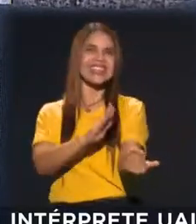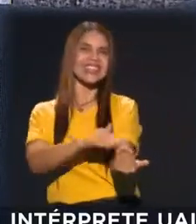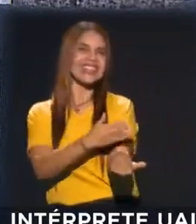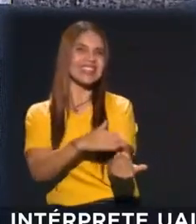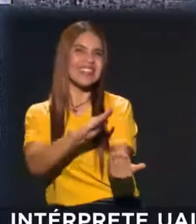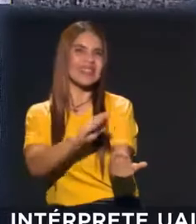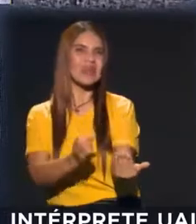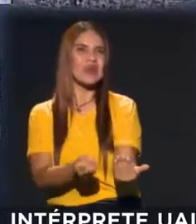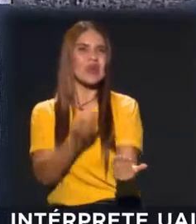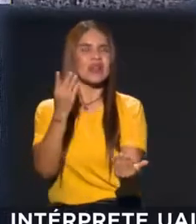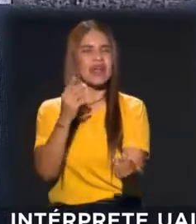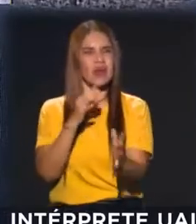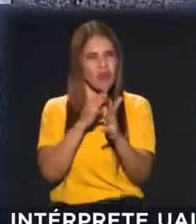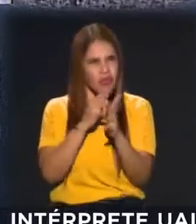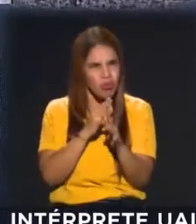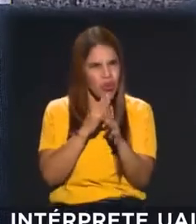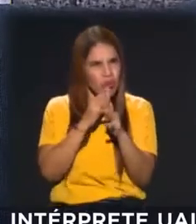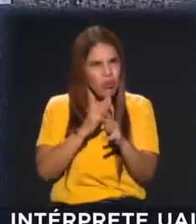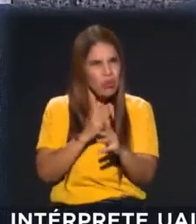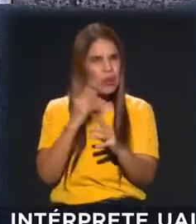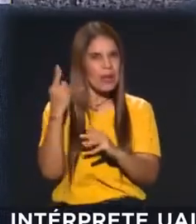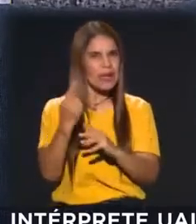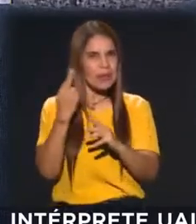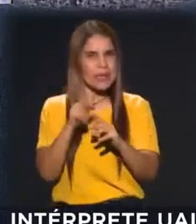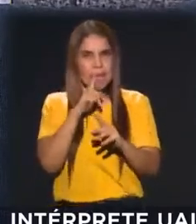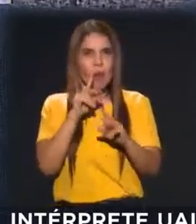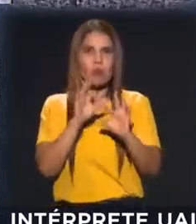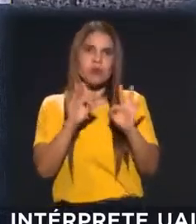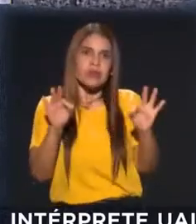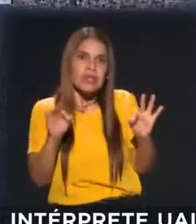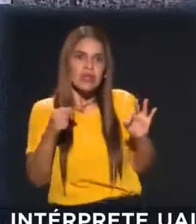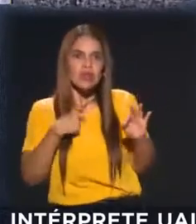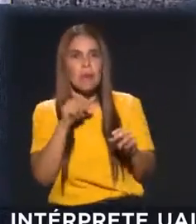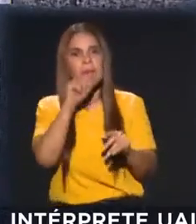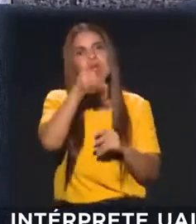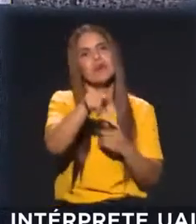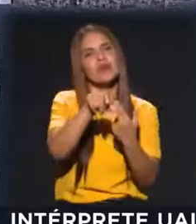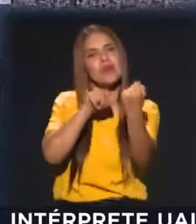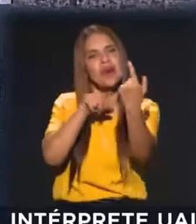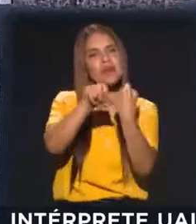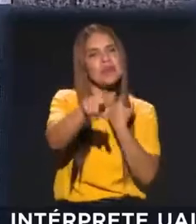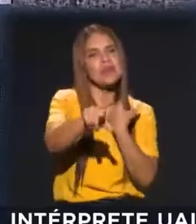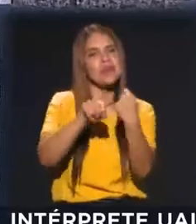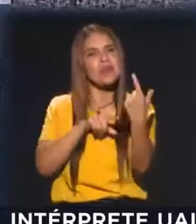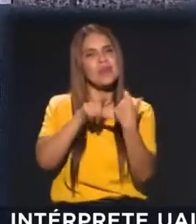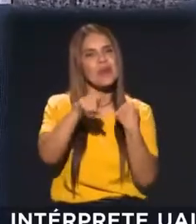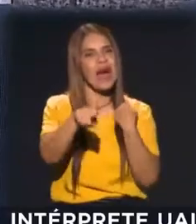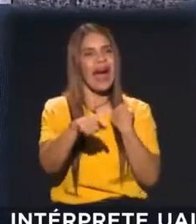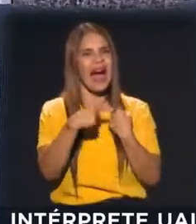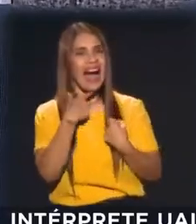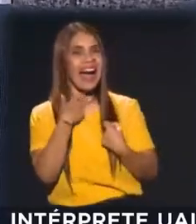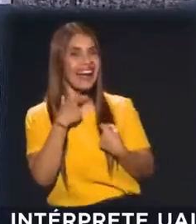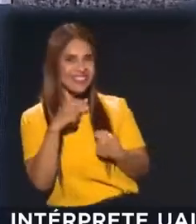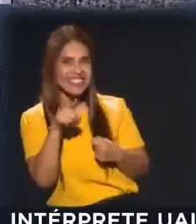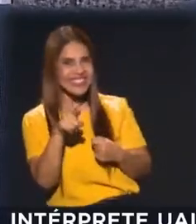¿Cuántas veces queremos hacer este sonido? ¿Cuántas veces hacemos un silencio? Yo te pregunto, tú me respondes, esta nota me